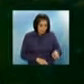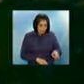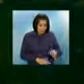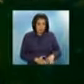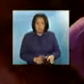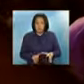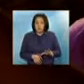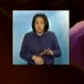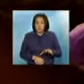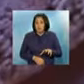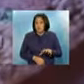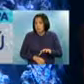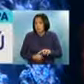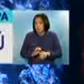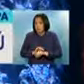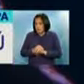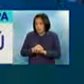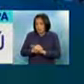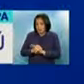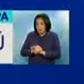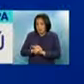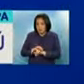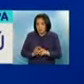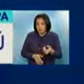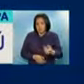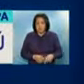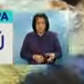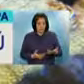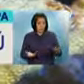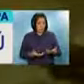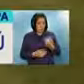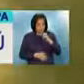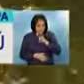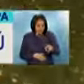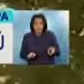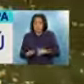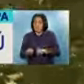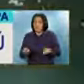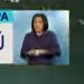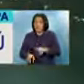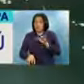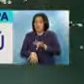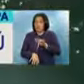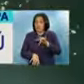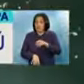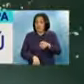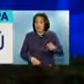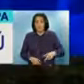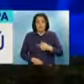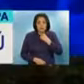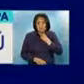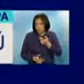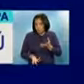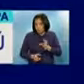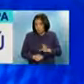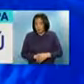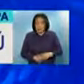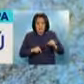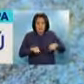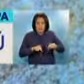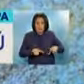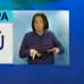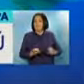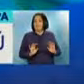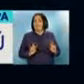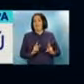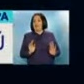estos caracoles churos. Así es, usted podrá no tan solo mirar, sino también tocar a sus especies favoritas. Este es el lugar